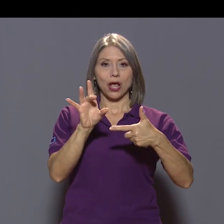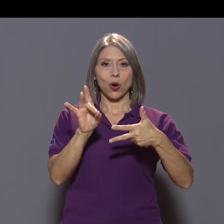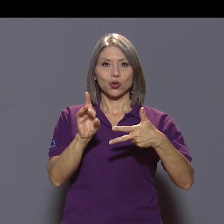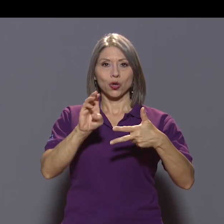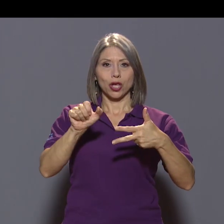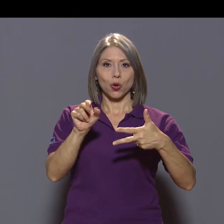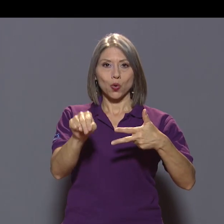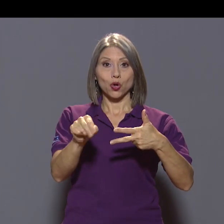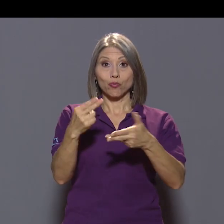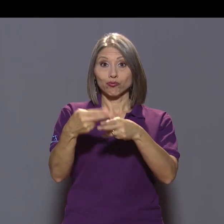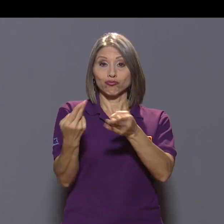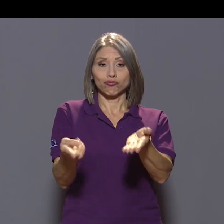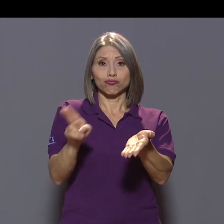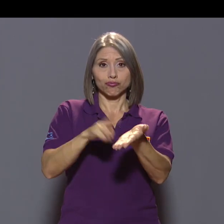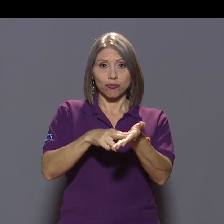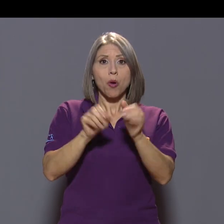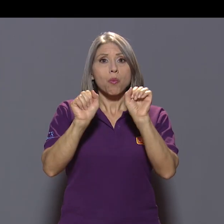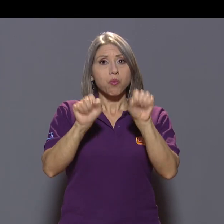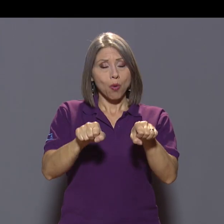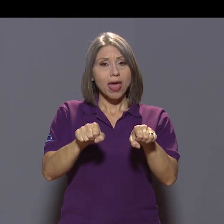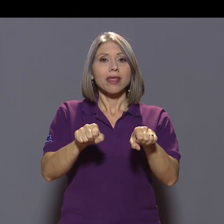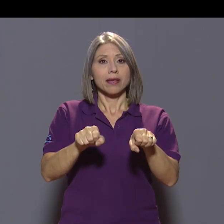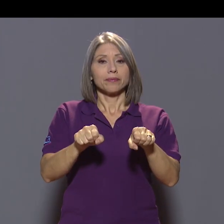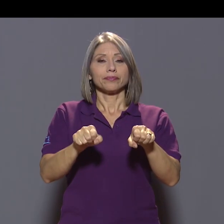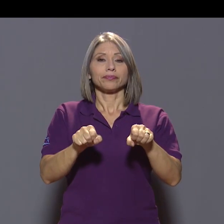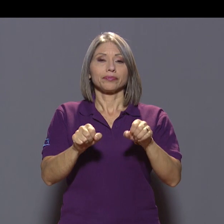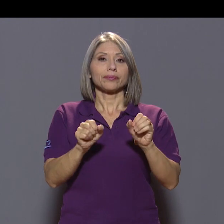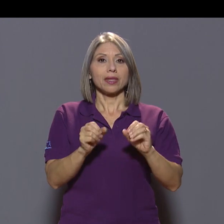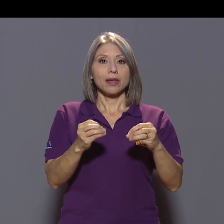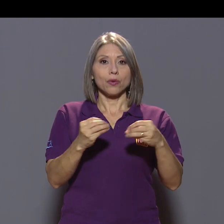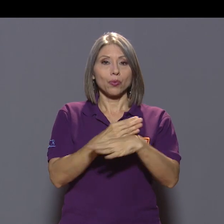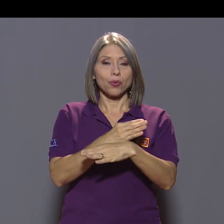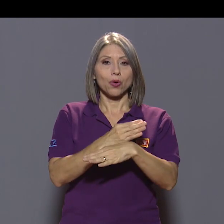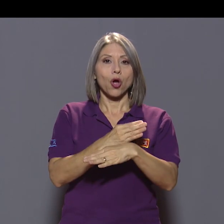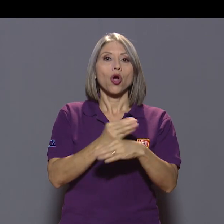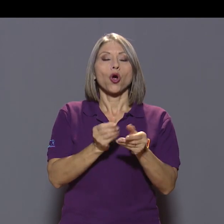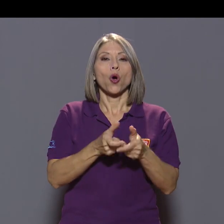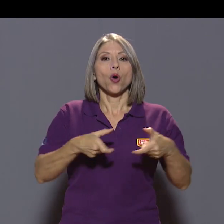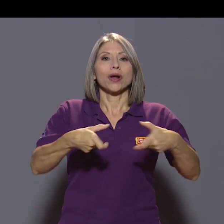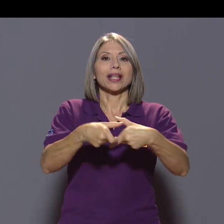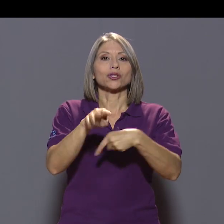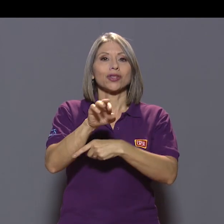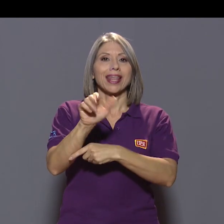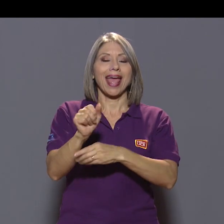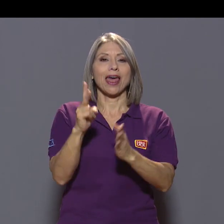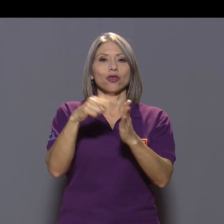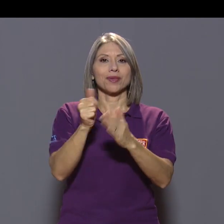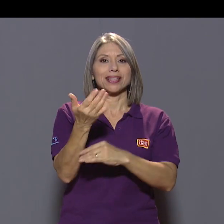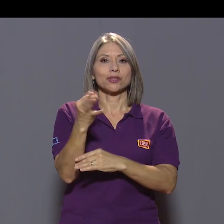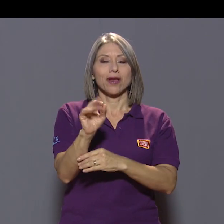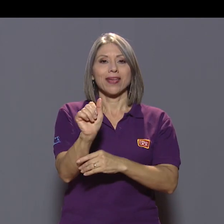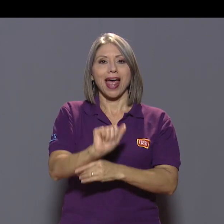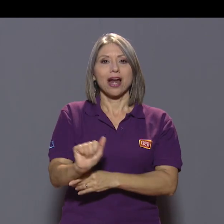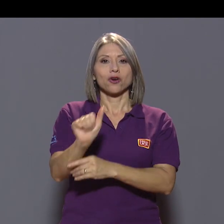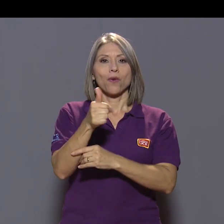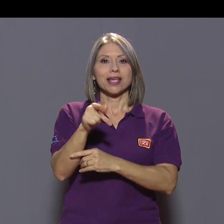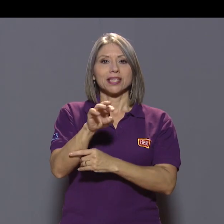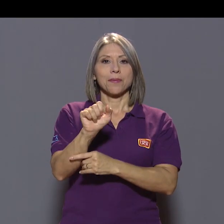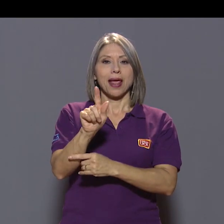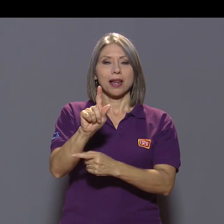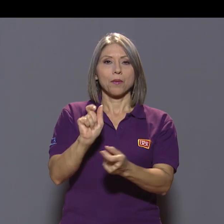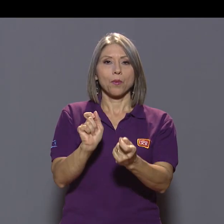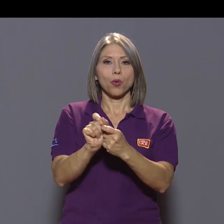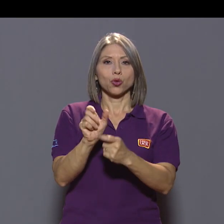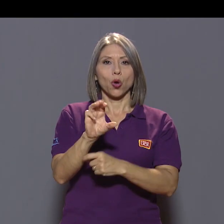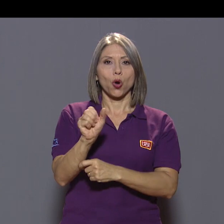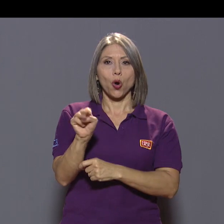junio. Para inscribirse, puede hacerlo escribiendo a congresotea2019.gmail.com También